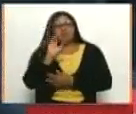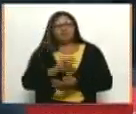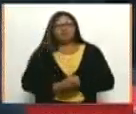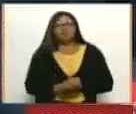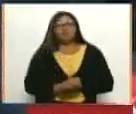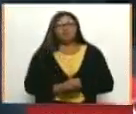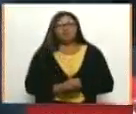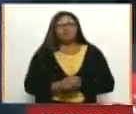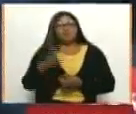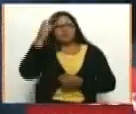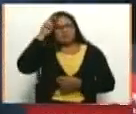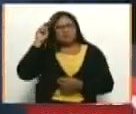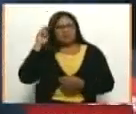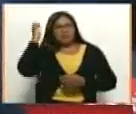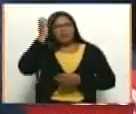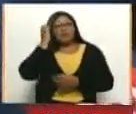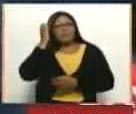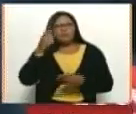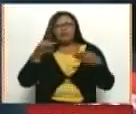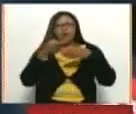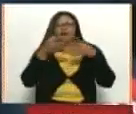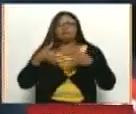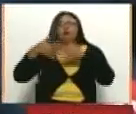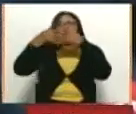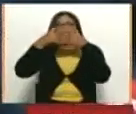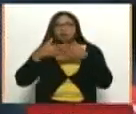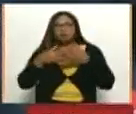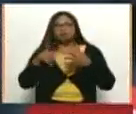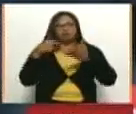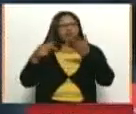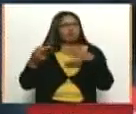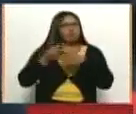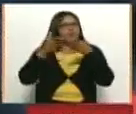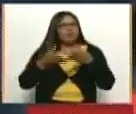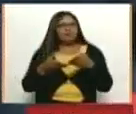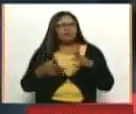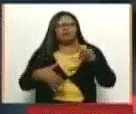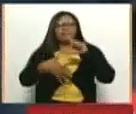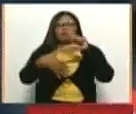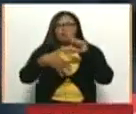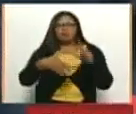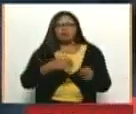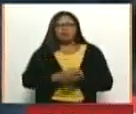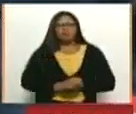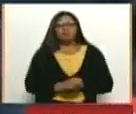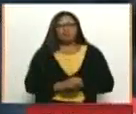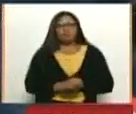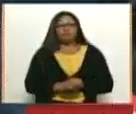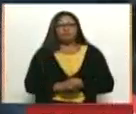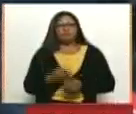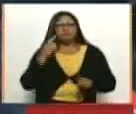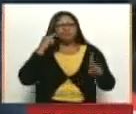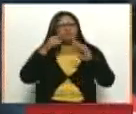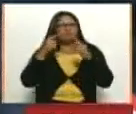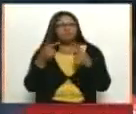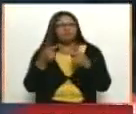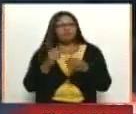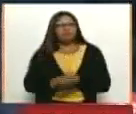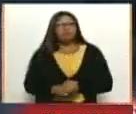europeos del gobierno de los Estados Unidos, de muchos gobiernos de Latinoamérica, en pos de